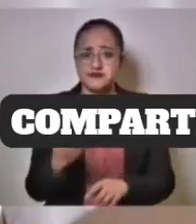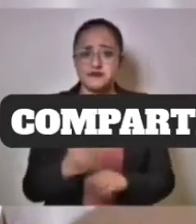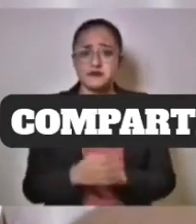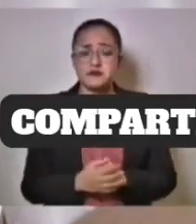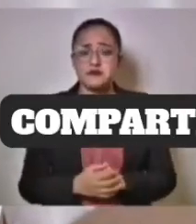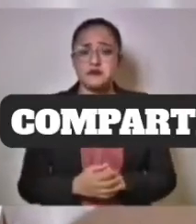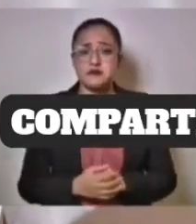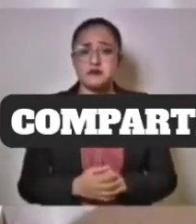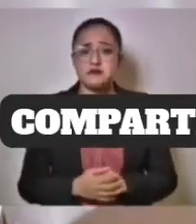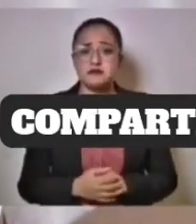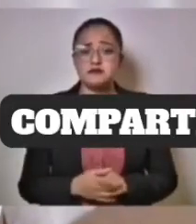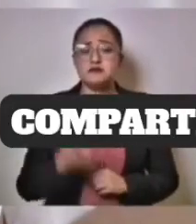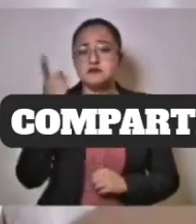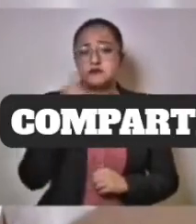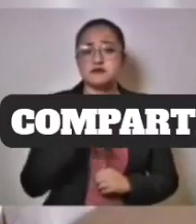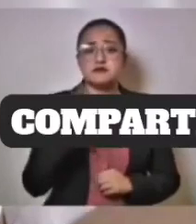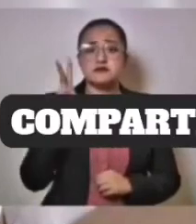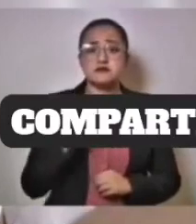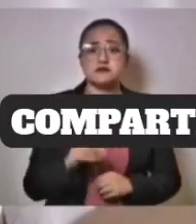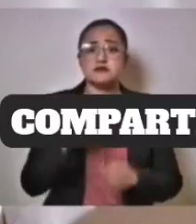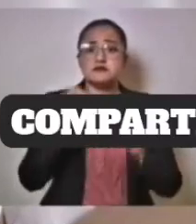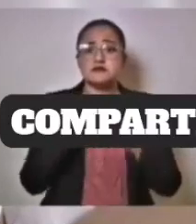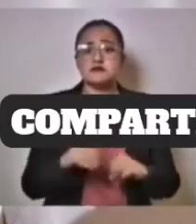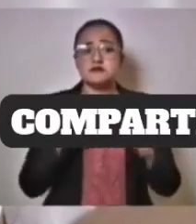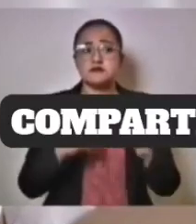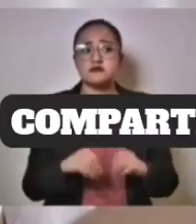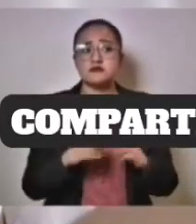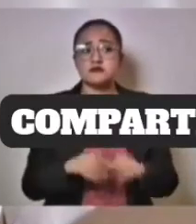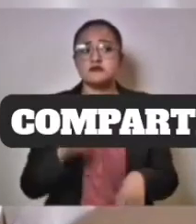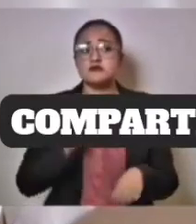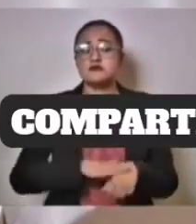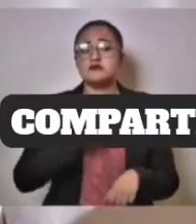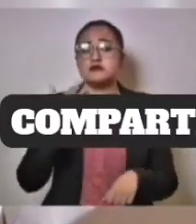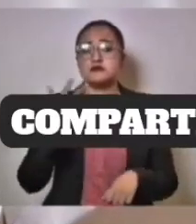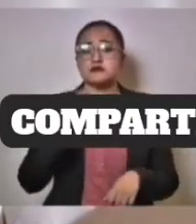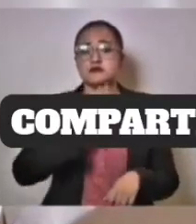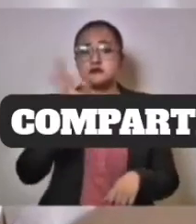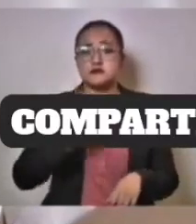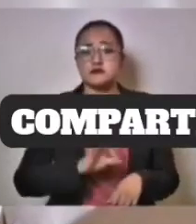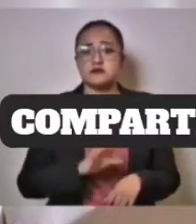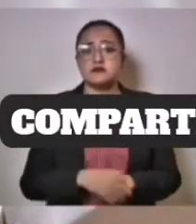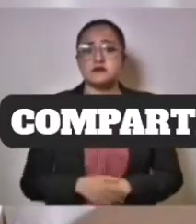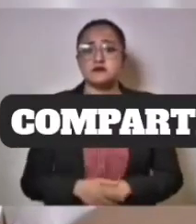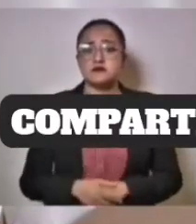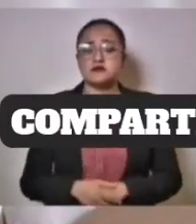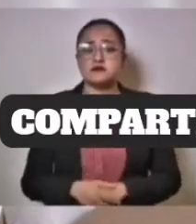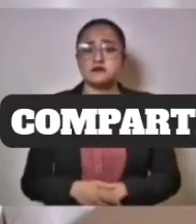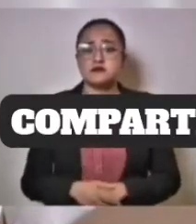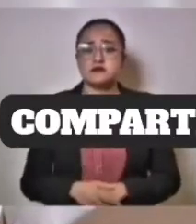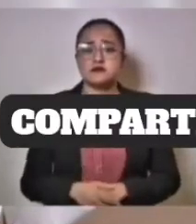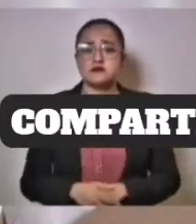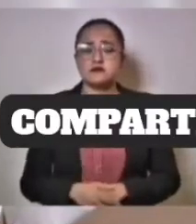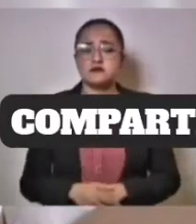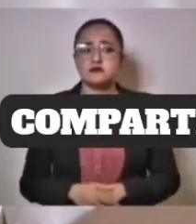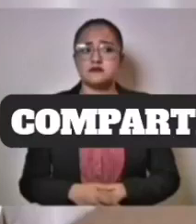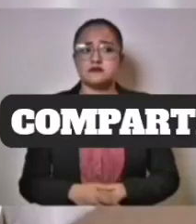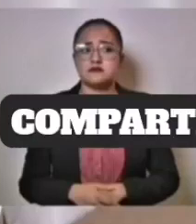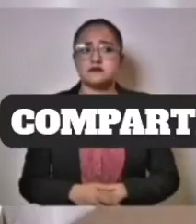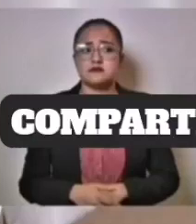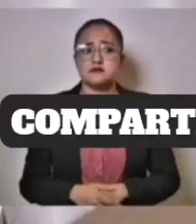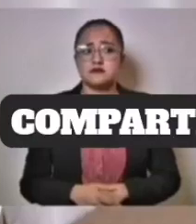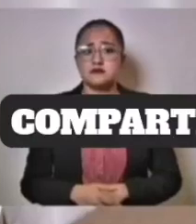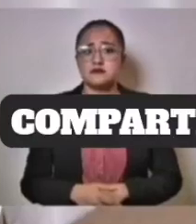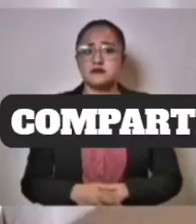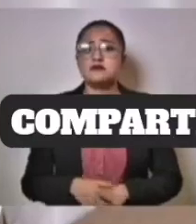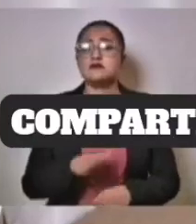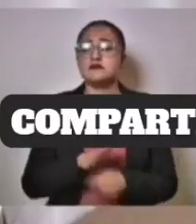el decreto es para que no vaya ocupado más del 50 por ciento que le exhortó a